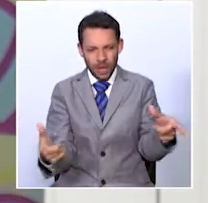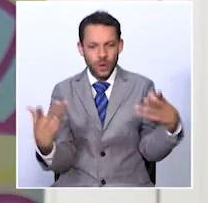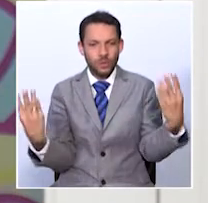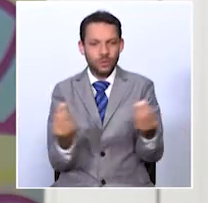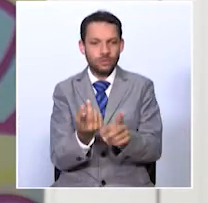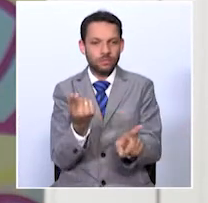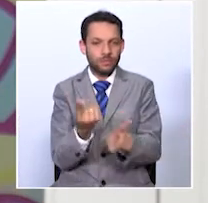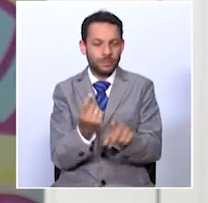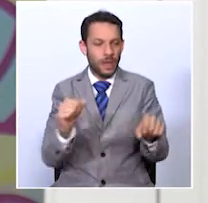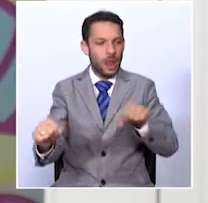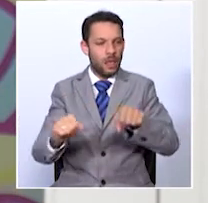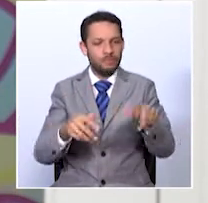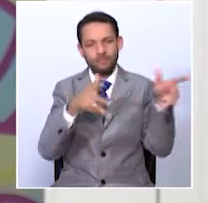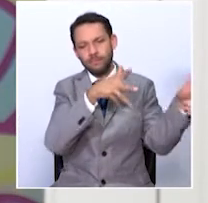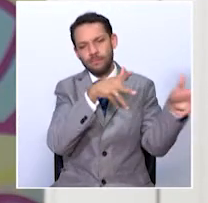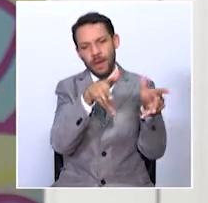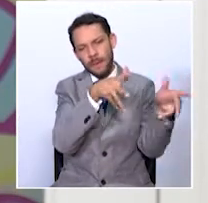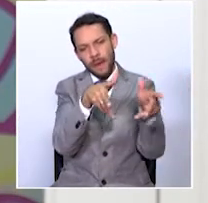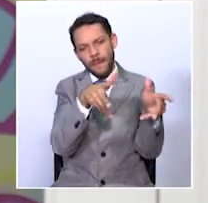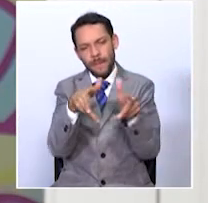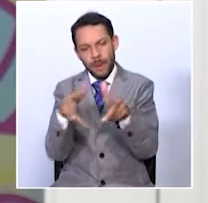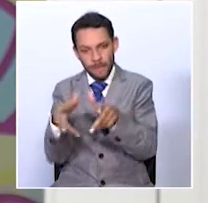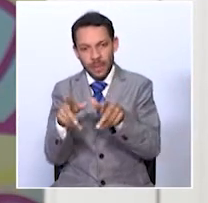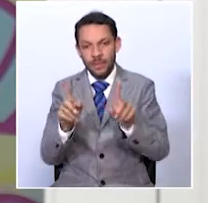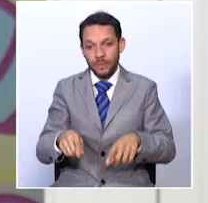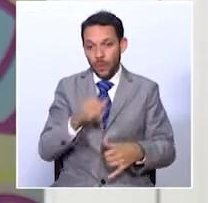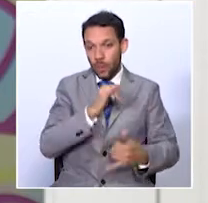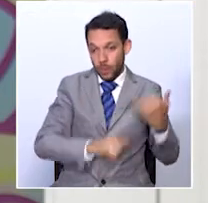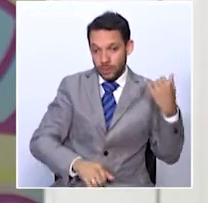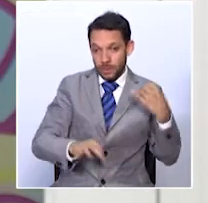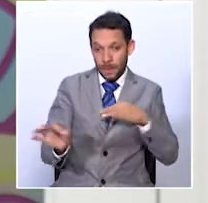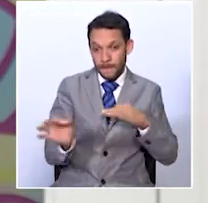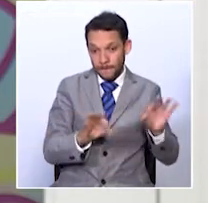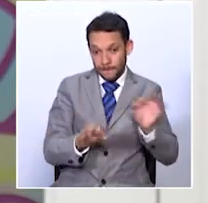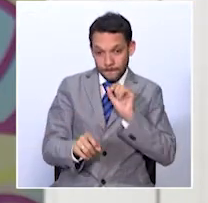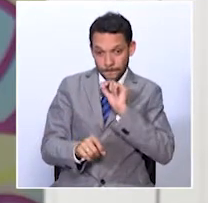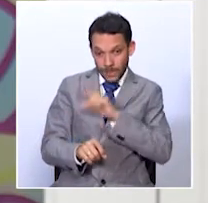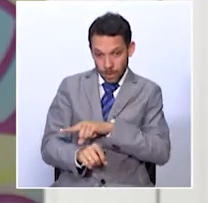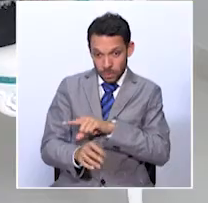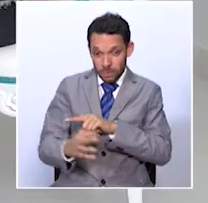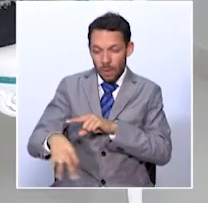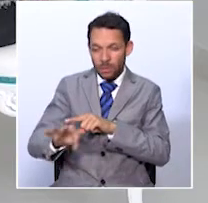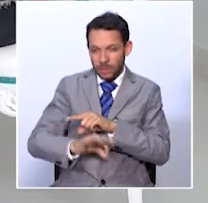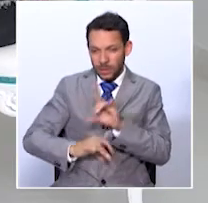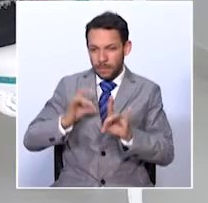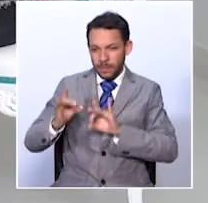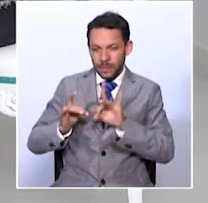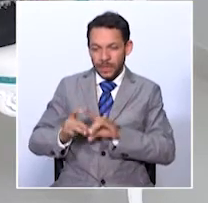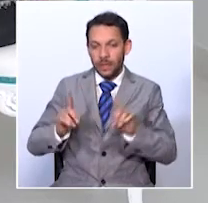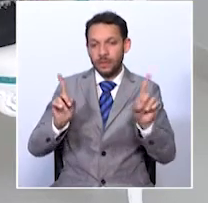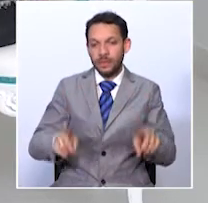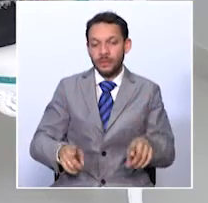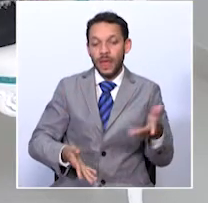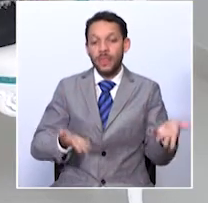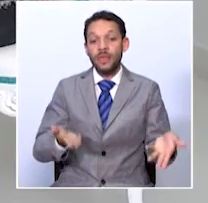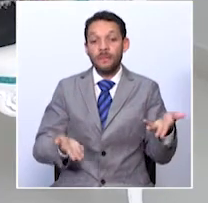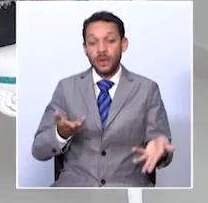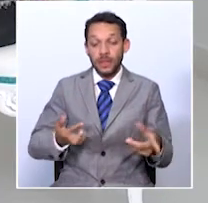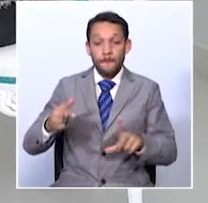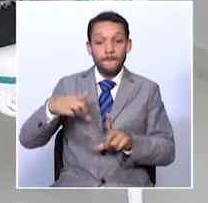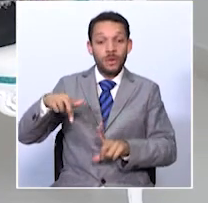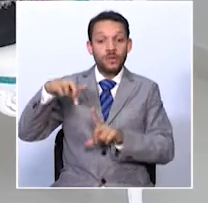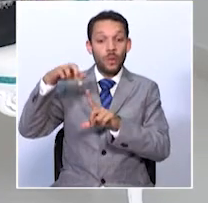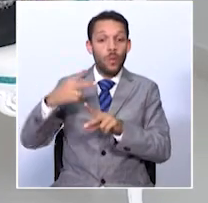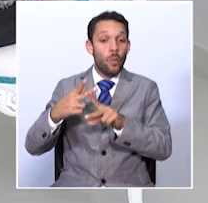cumplir con esa labor de educación y prevención. Esa última pregunta que hacía el doctor Daniel Castro es bien importante, porque ustedes tienen que tener mucho